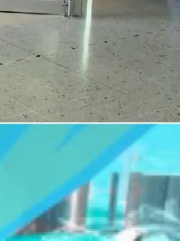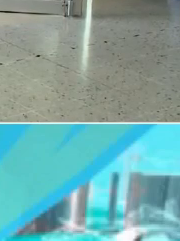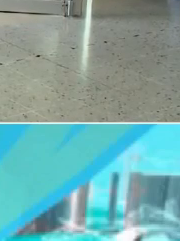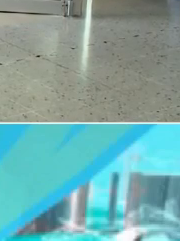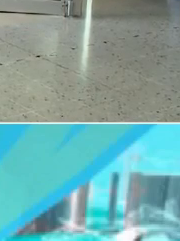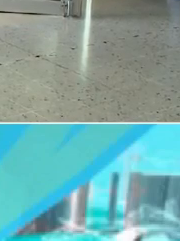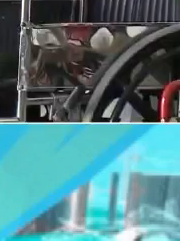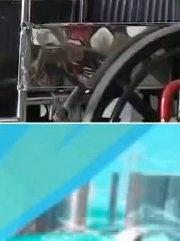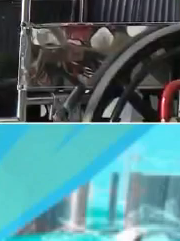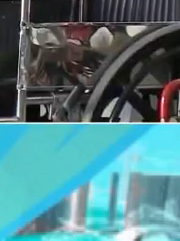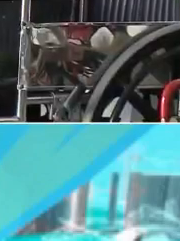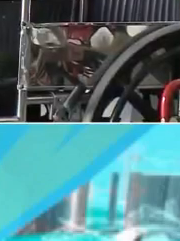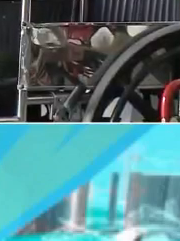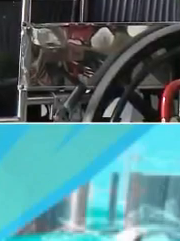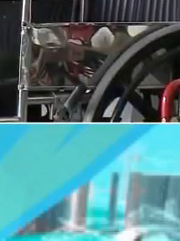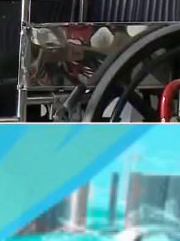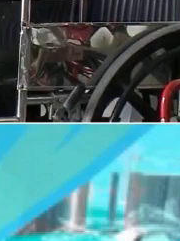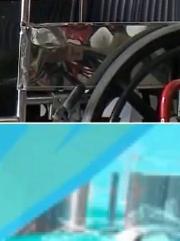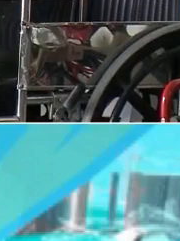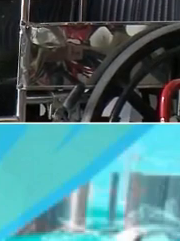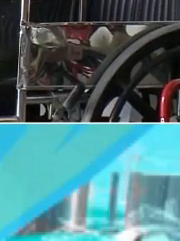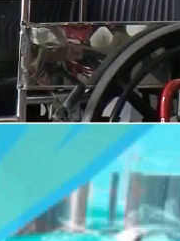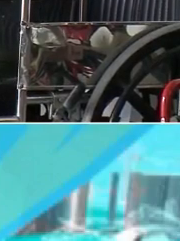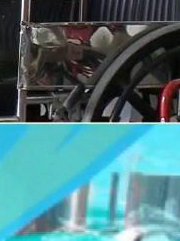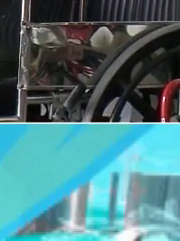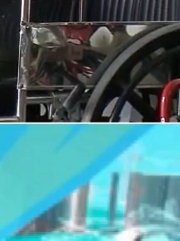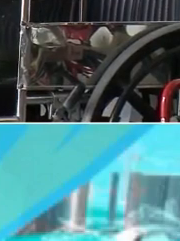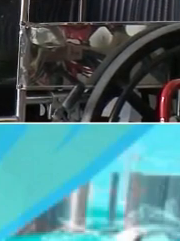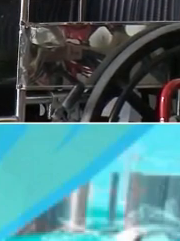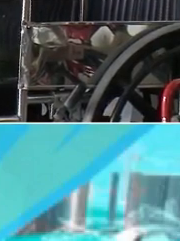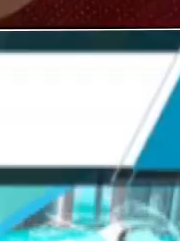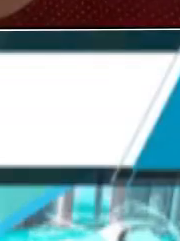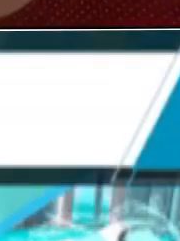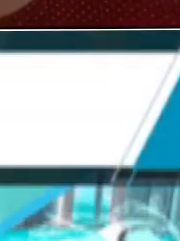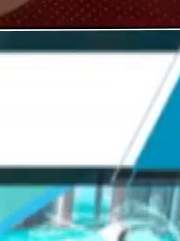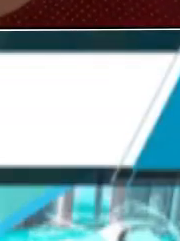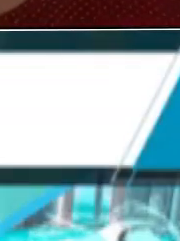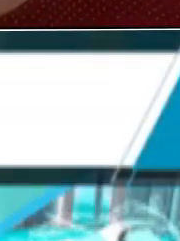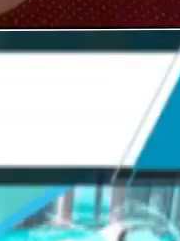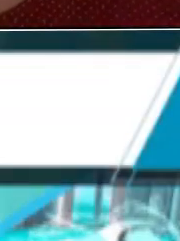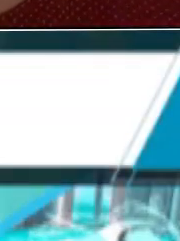poder, hasta donde sea posible, prevenir este tipo de sucesos.